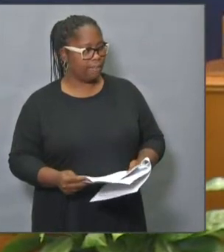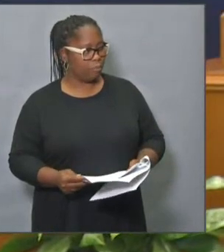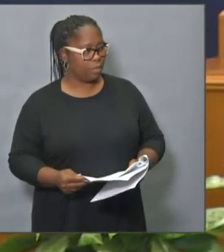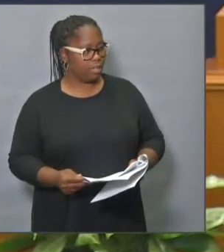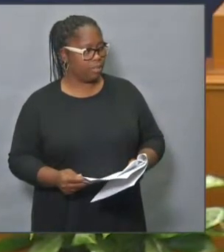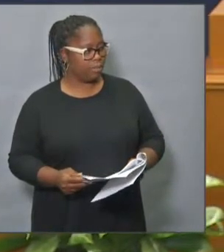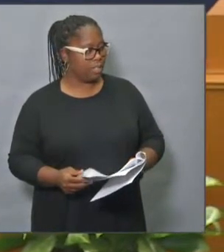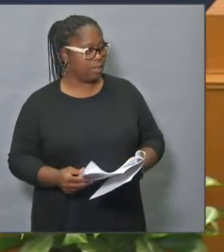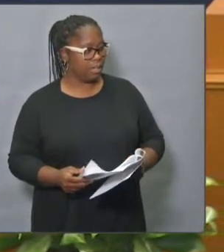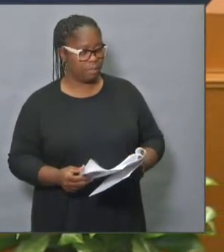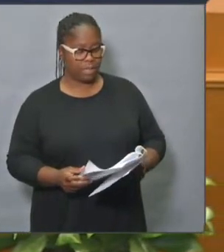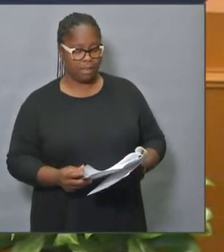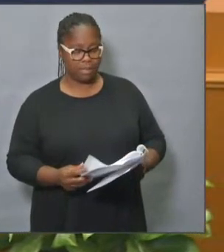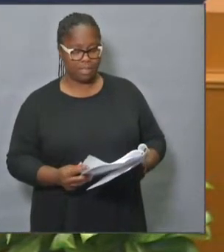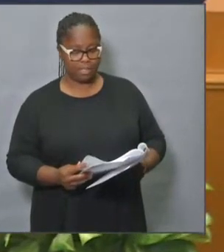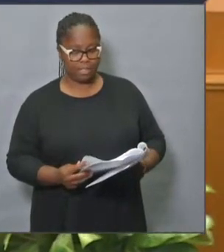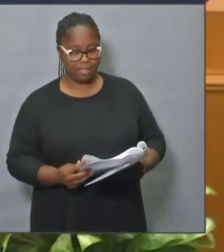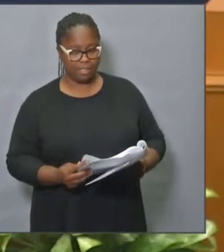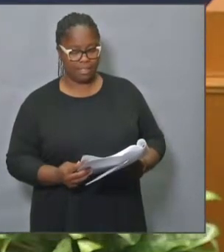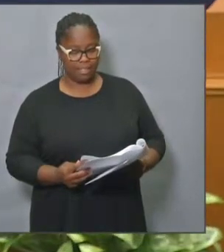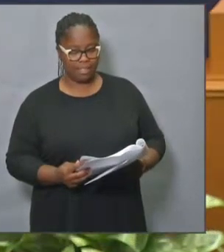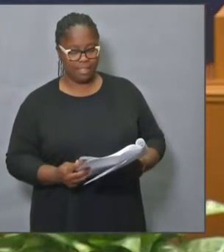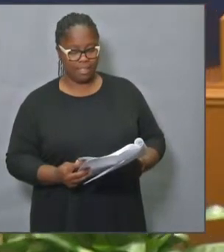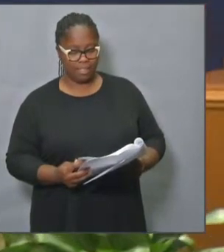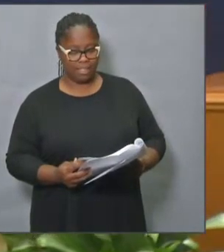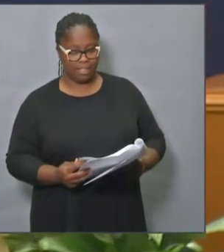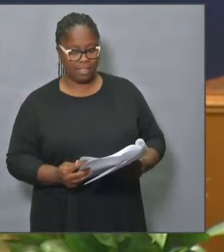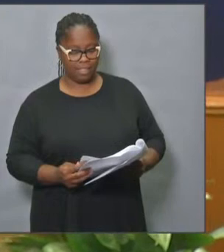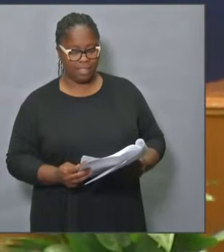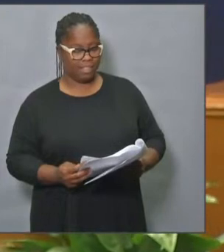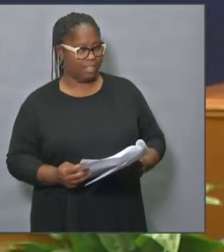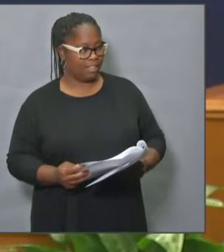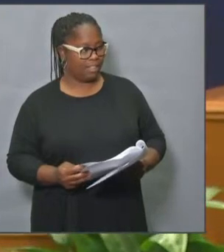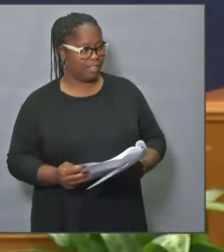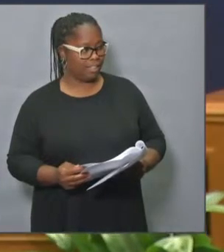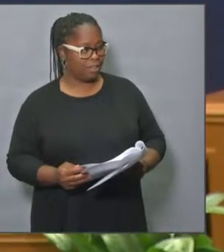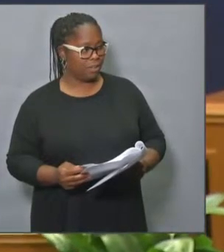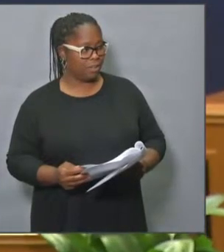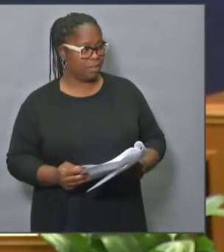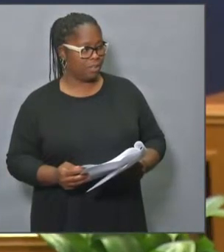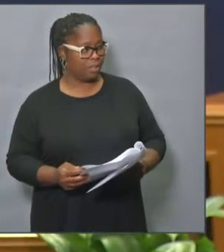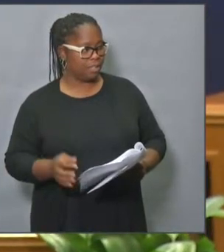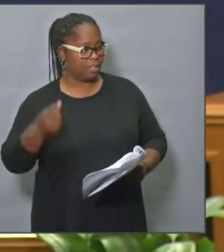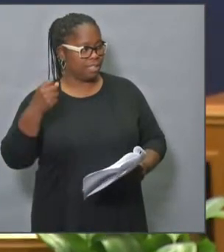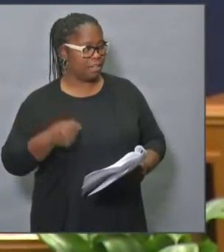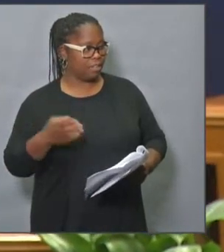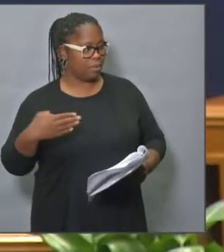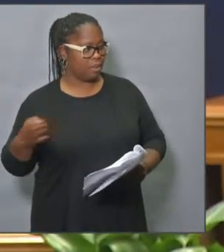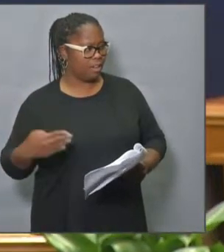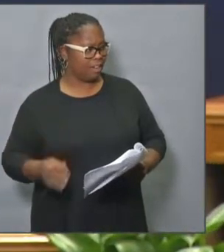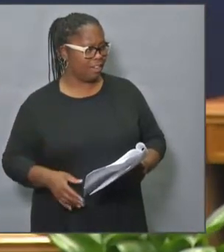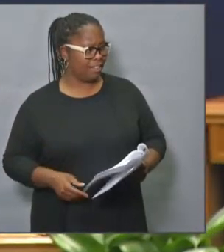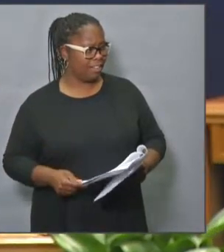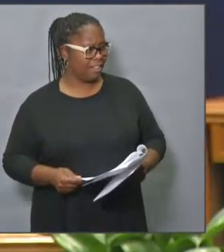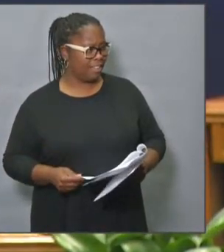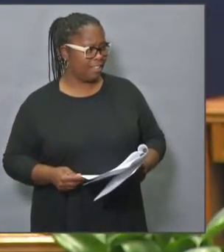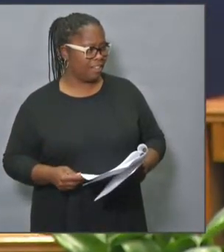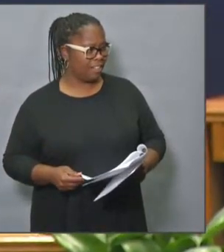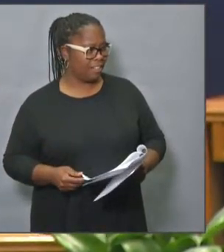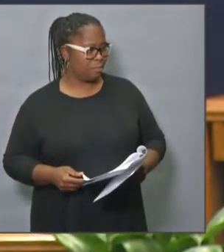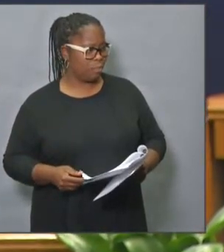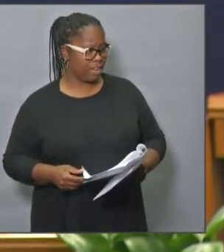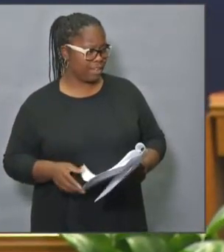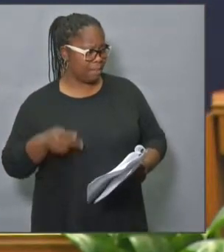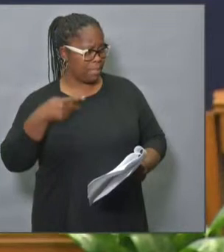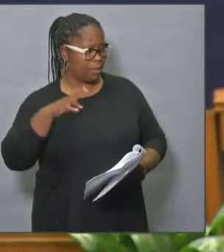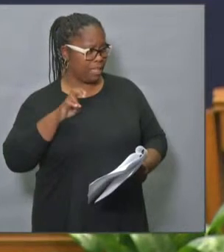riesgo. Y por favor, siempre tengan puesto su mascarilla de tela para la cara. Es obligatorio y como